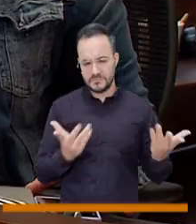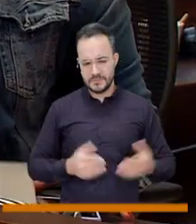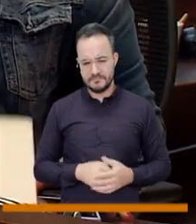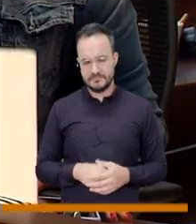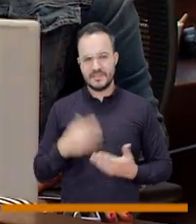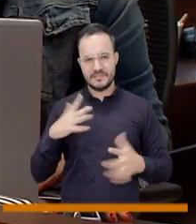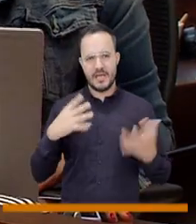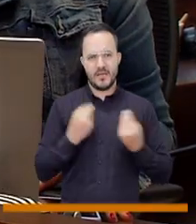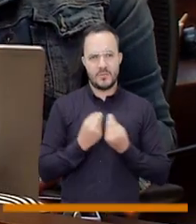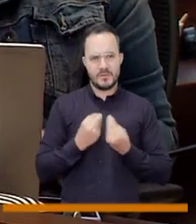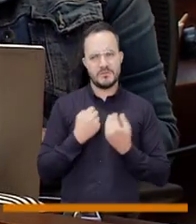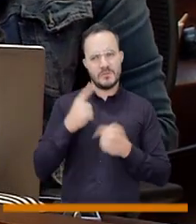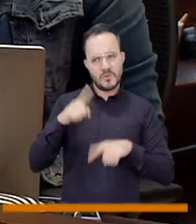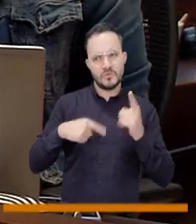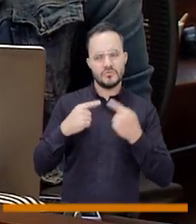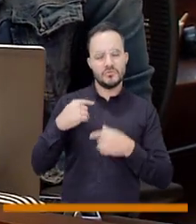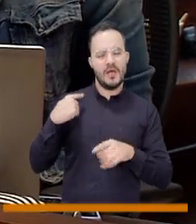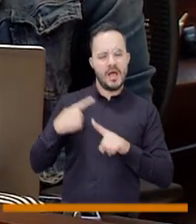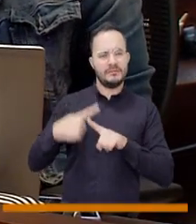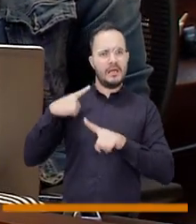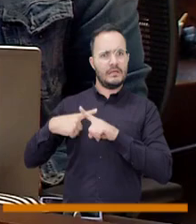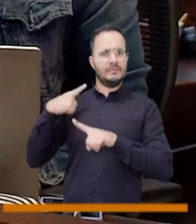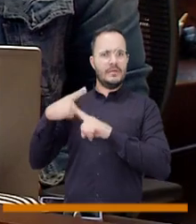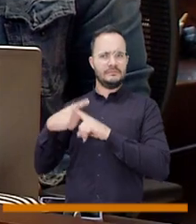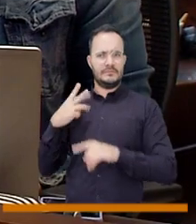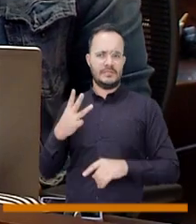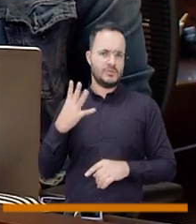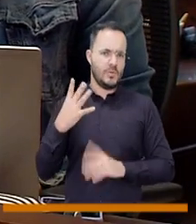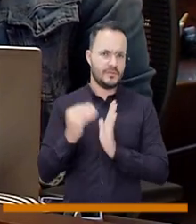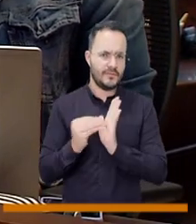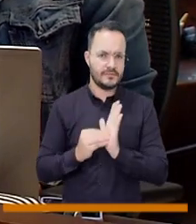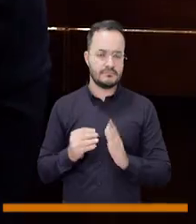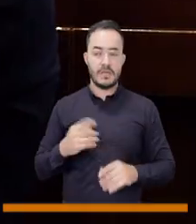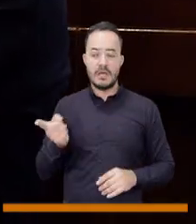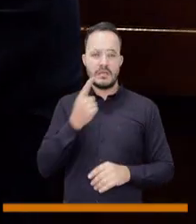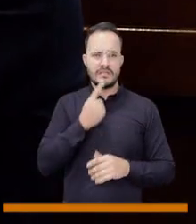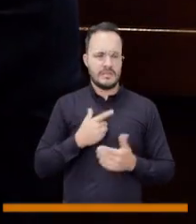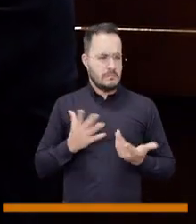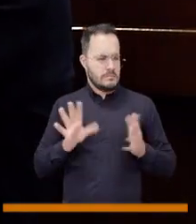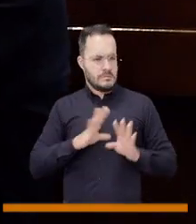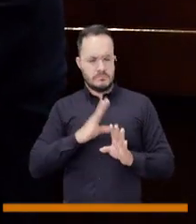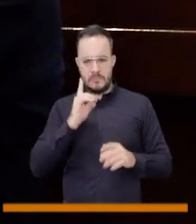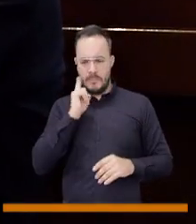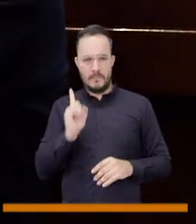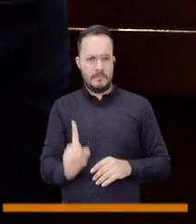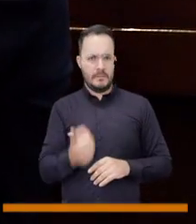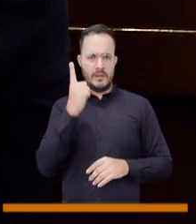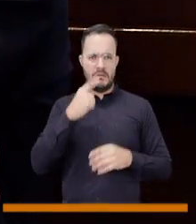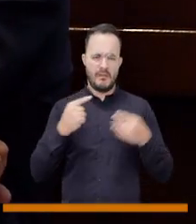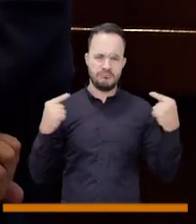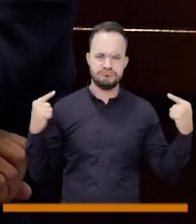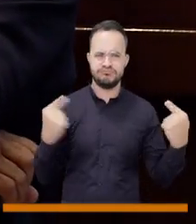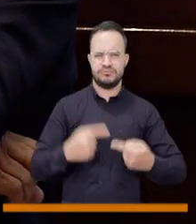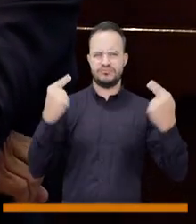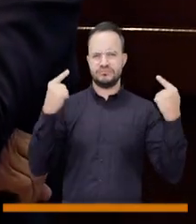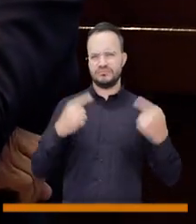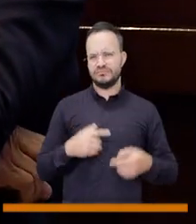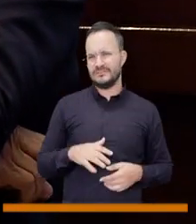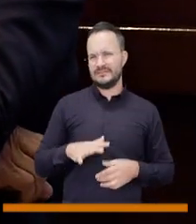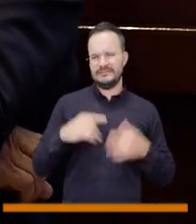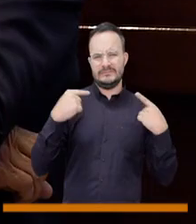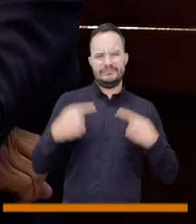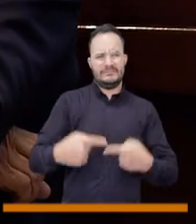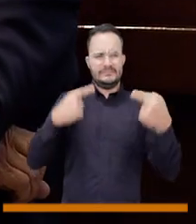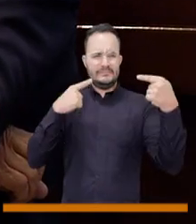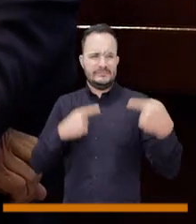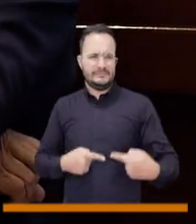decir? Lo he hablado con compañeros que llevan 3-4 periodos en el Consejo, y en el Consejo de Medellín nunca se habían visto esos niveles bélicos de